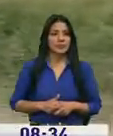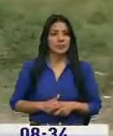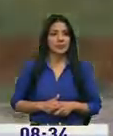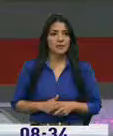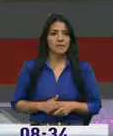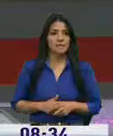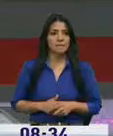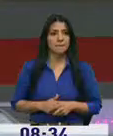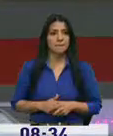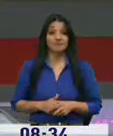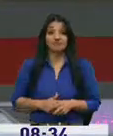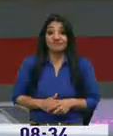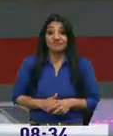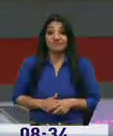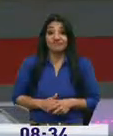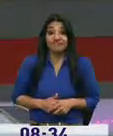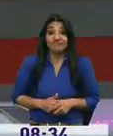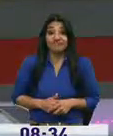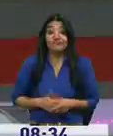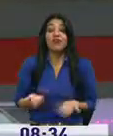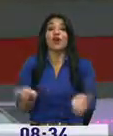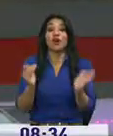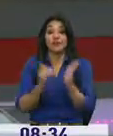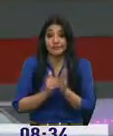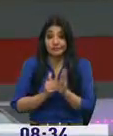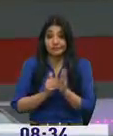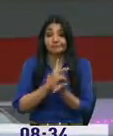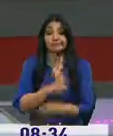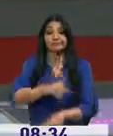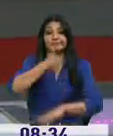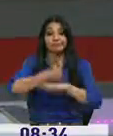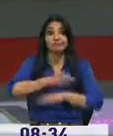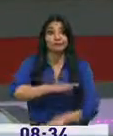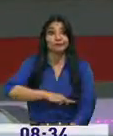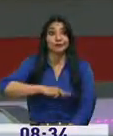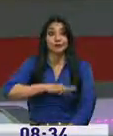Un lío más que tienen por ahí las autoridades del municipio en favor de los vecinos.